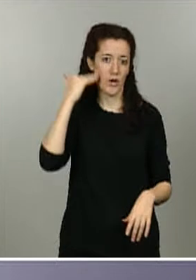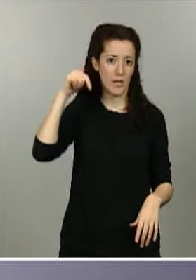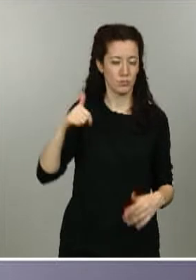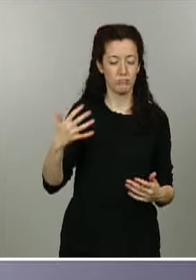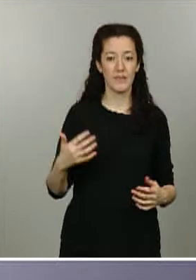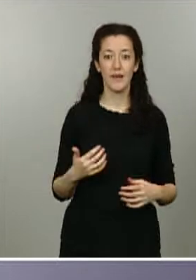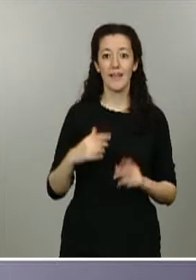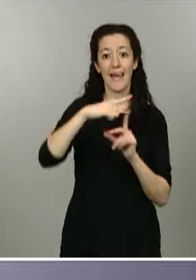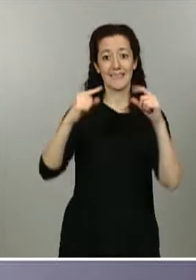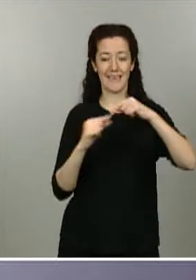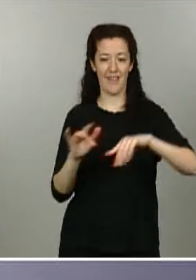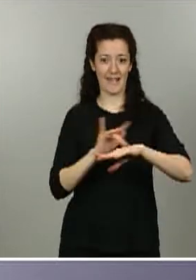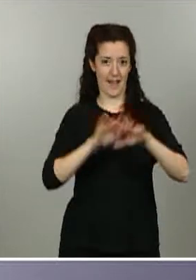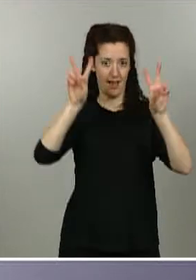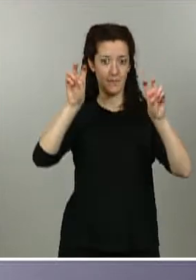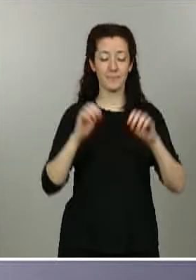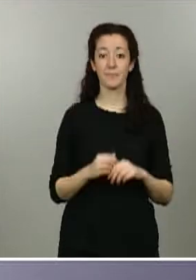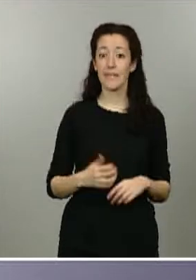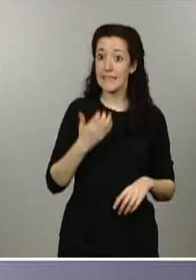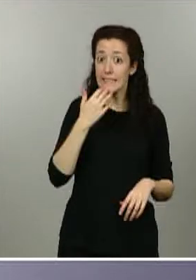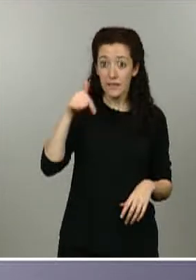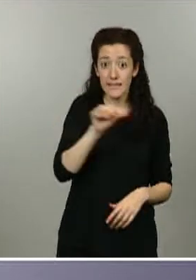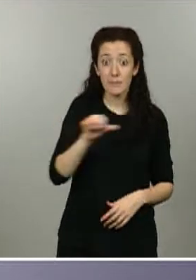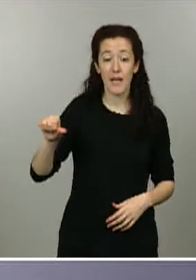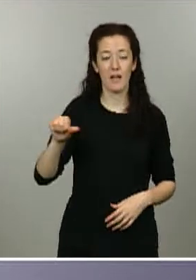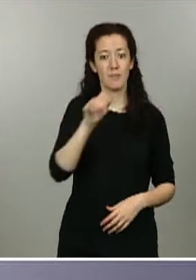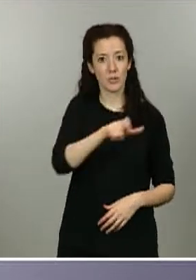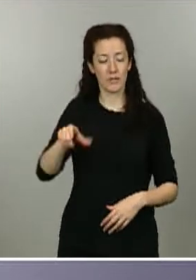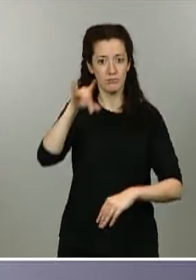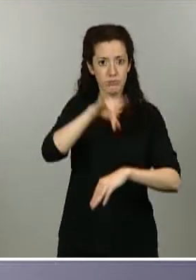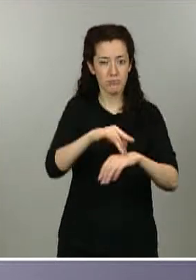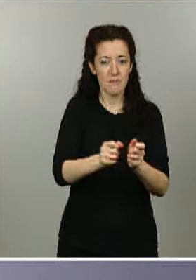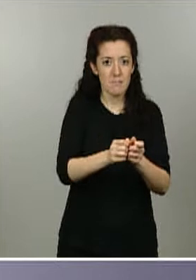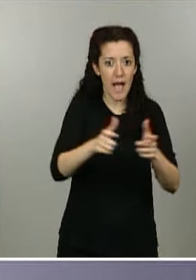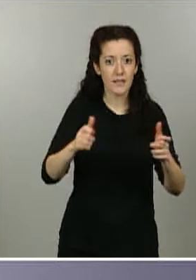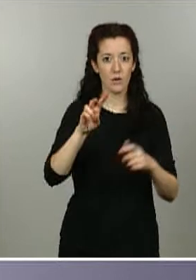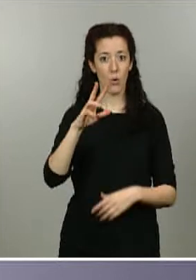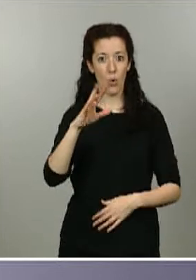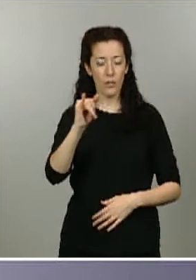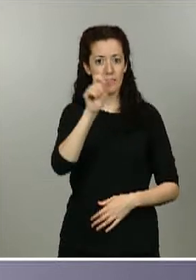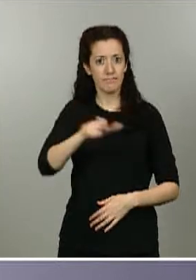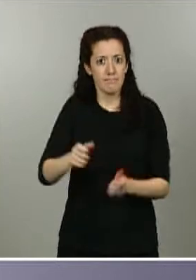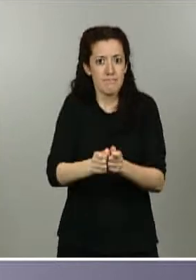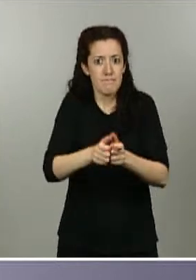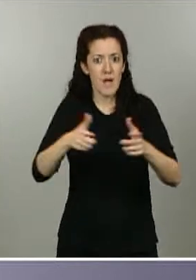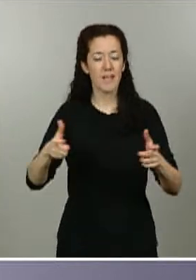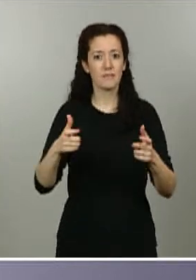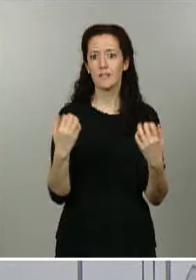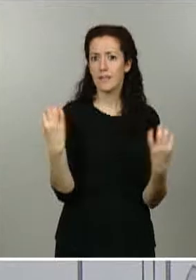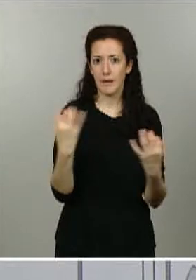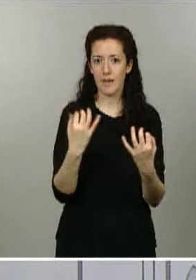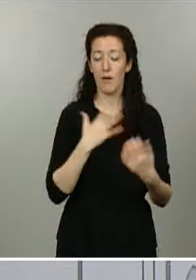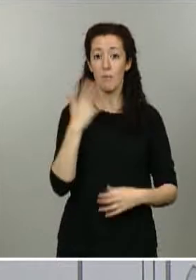incrementa el número de infectados y de ingresos en UCI? ¿Puede darse el caso de que alguna comunidad retroceda de fases y empeoran sus indicadores